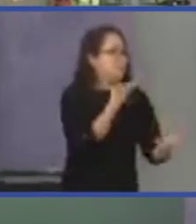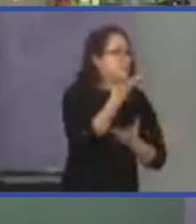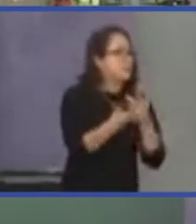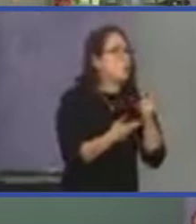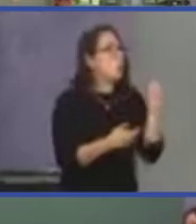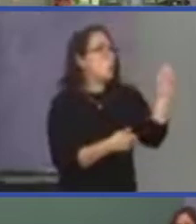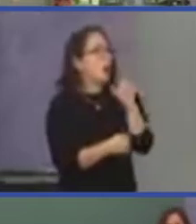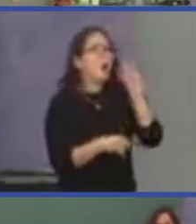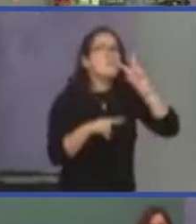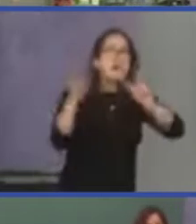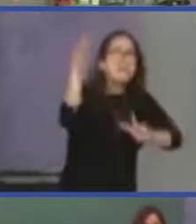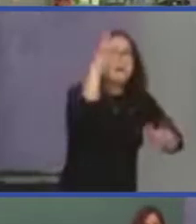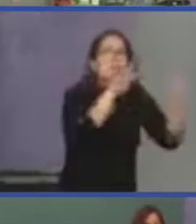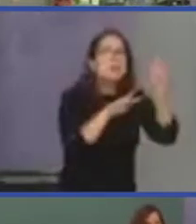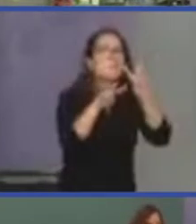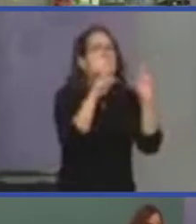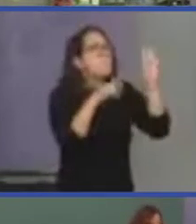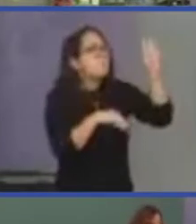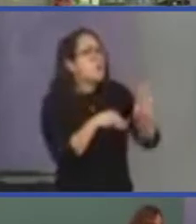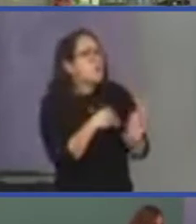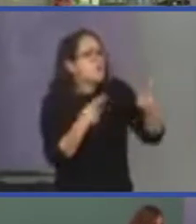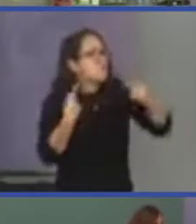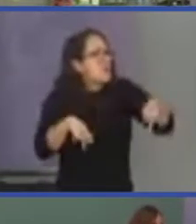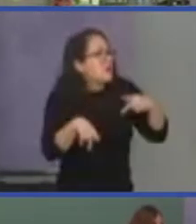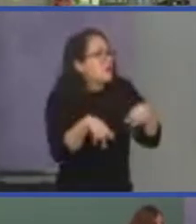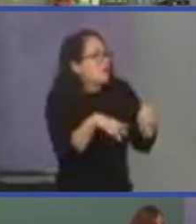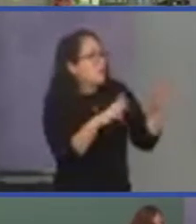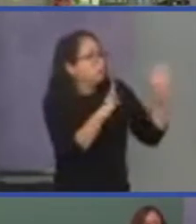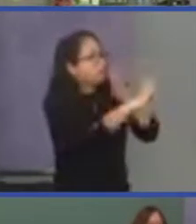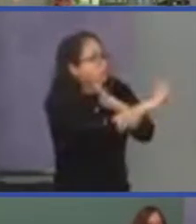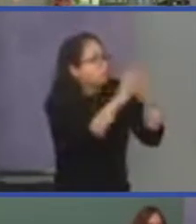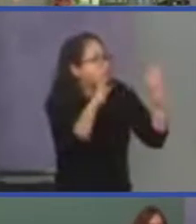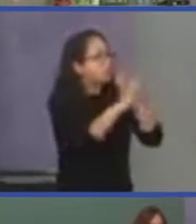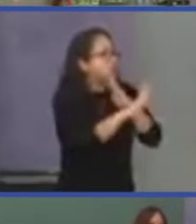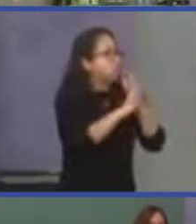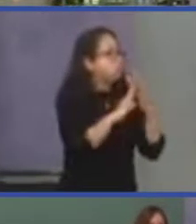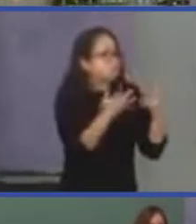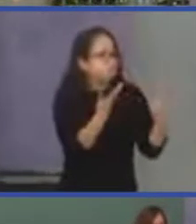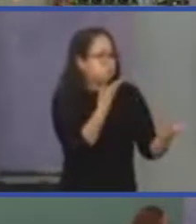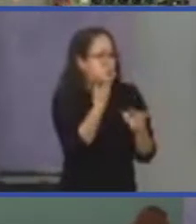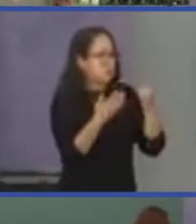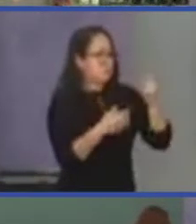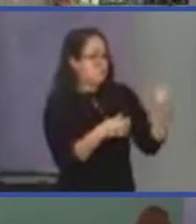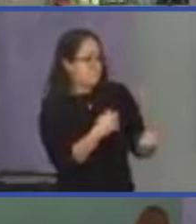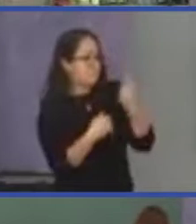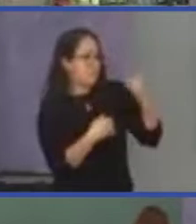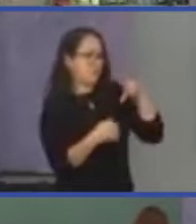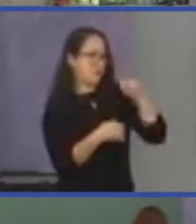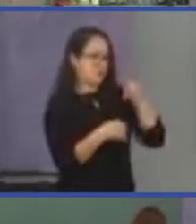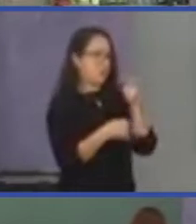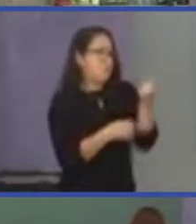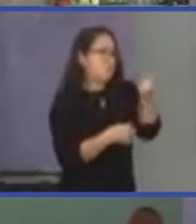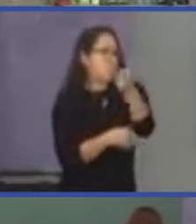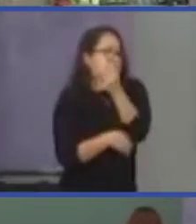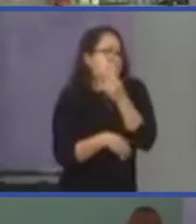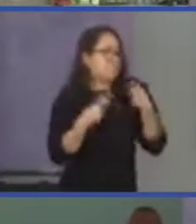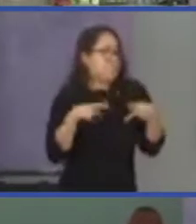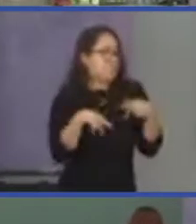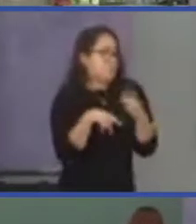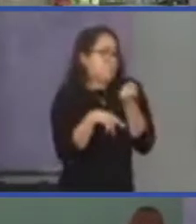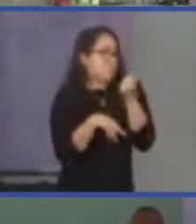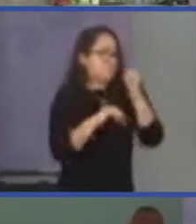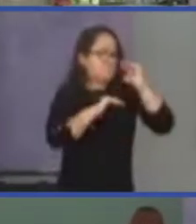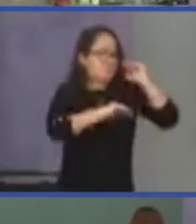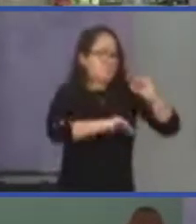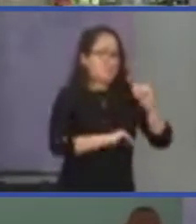gente y se pareciera que la gente de nuestro planeta es infinita. Pero no es cierto, somos pocos. Nada más hay